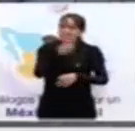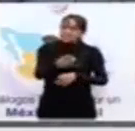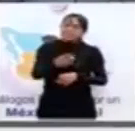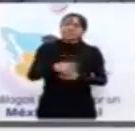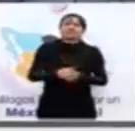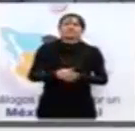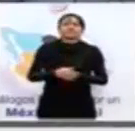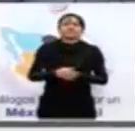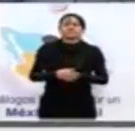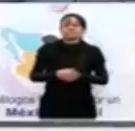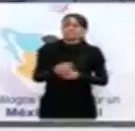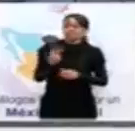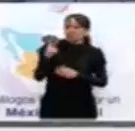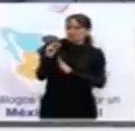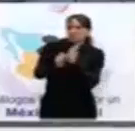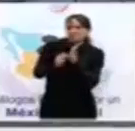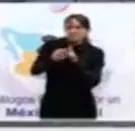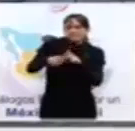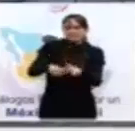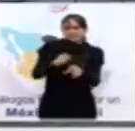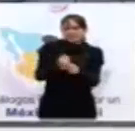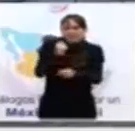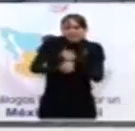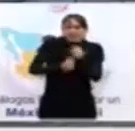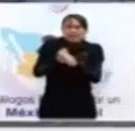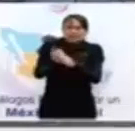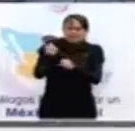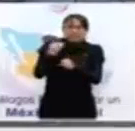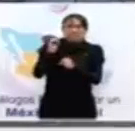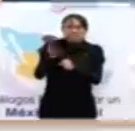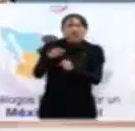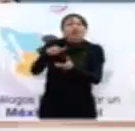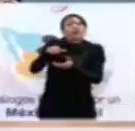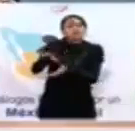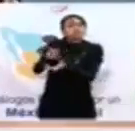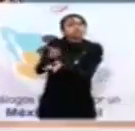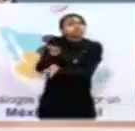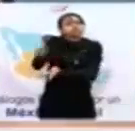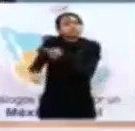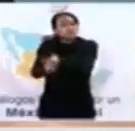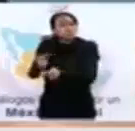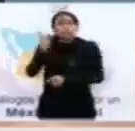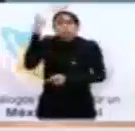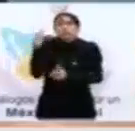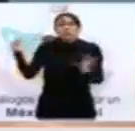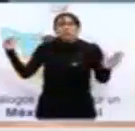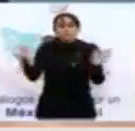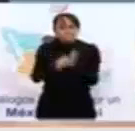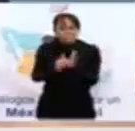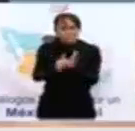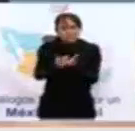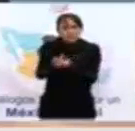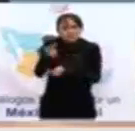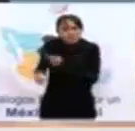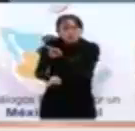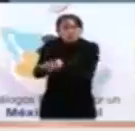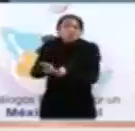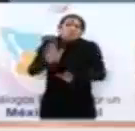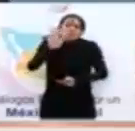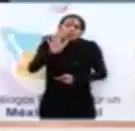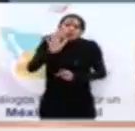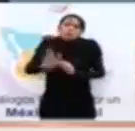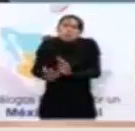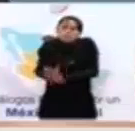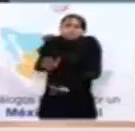meses ya se habían asignado 4,000 nuevos créditos. Me parece que es iniciar con un buen paso, con el